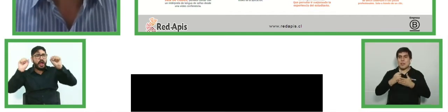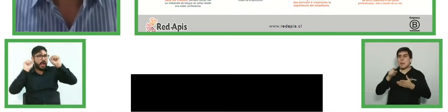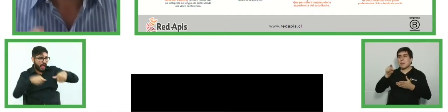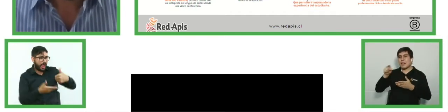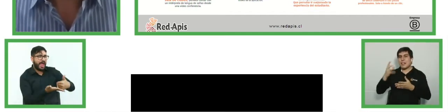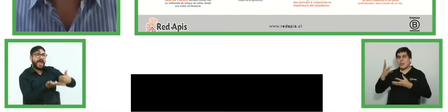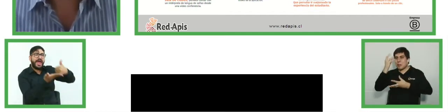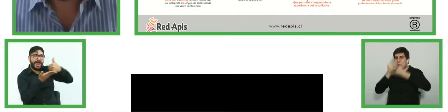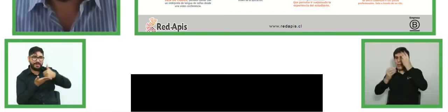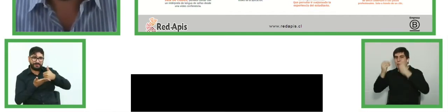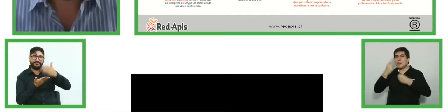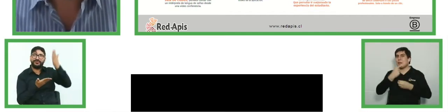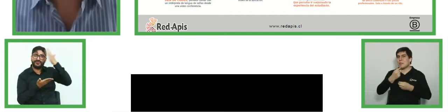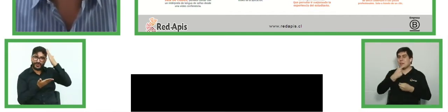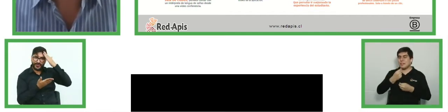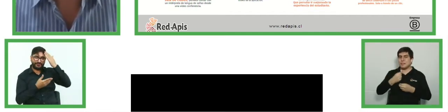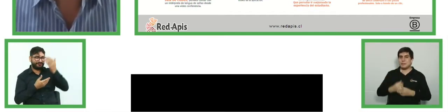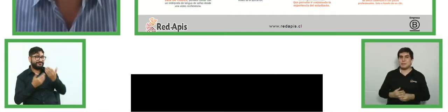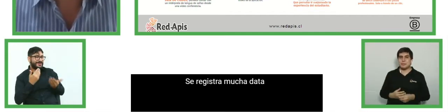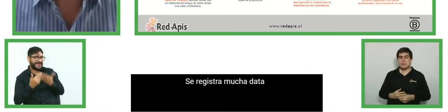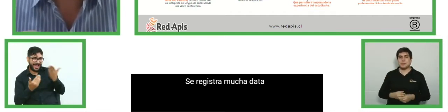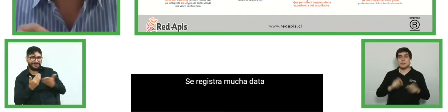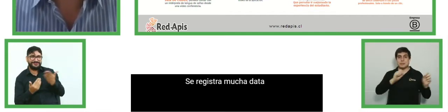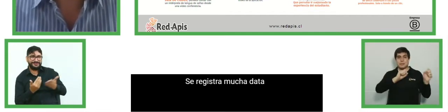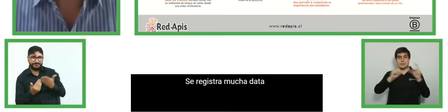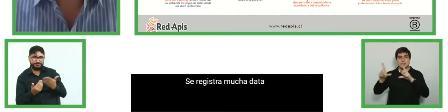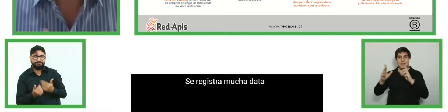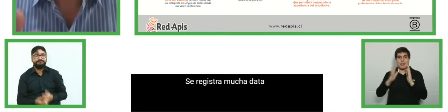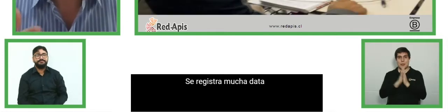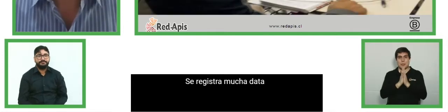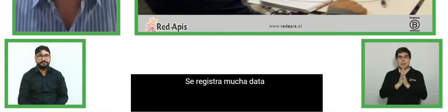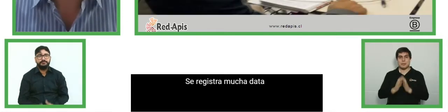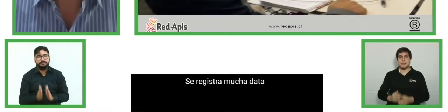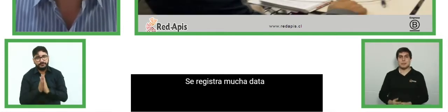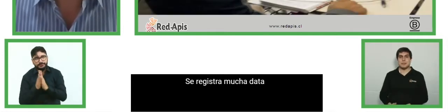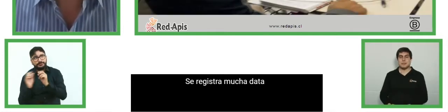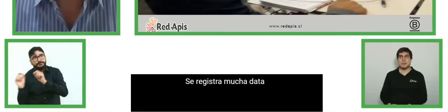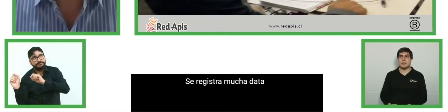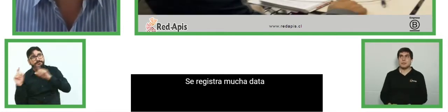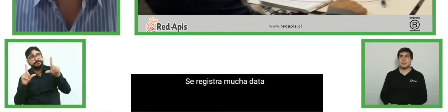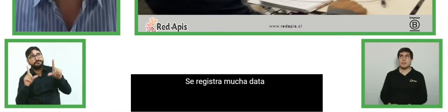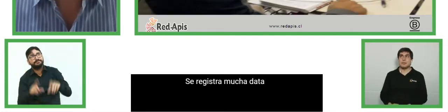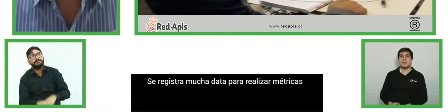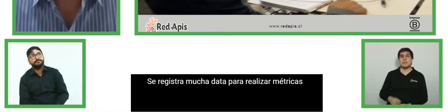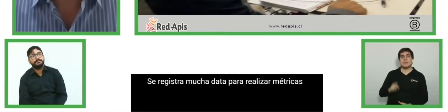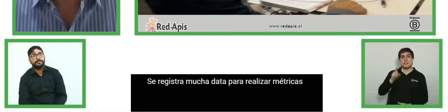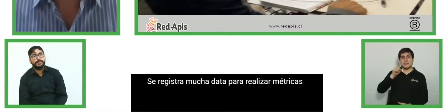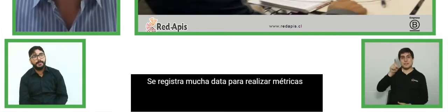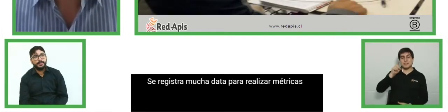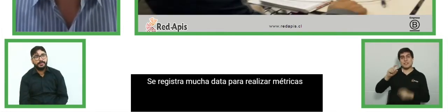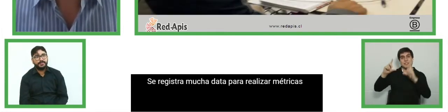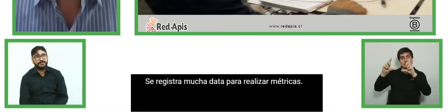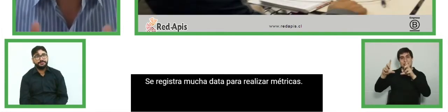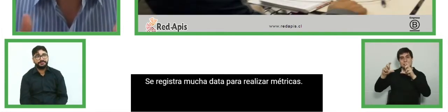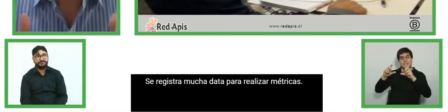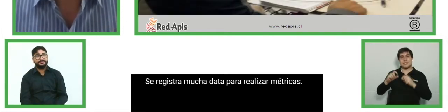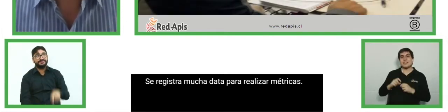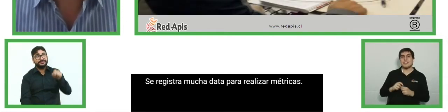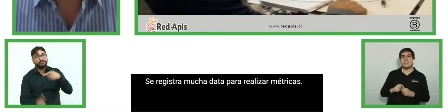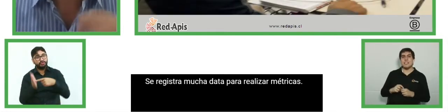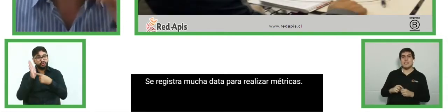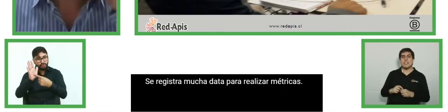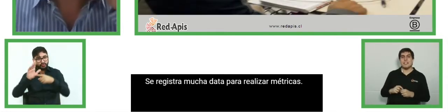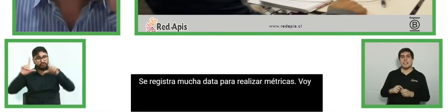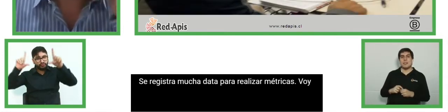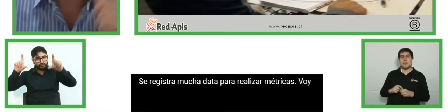estudiante. Avancemos hacia las imágenes. Voy también a mostrar imágenes reales que nos han compartido estudiantes este último tiempo. Acá en esta imagen